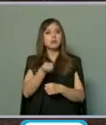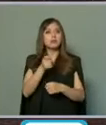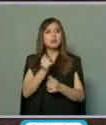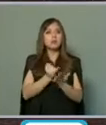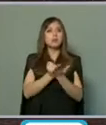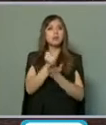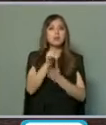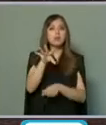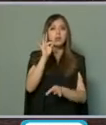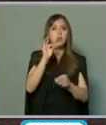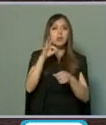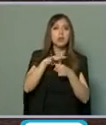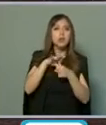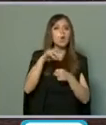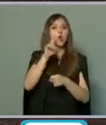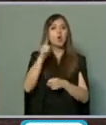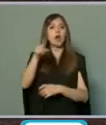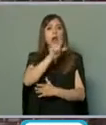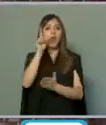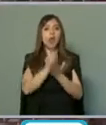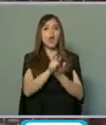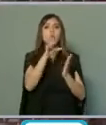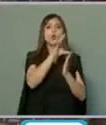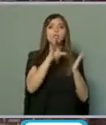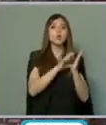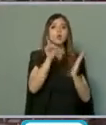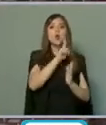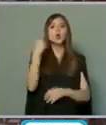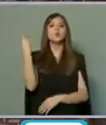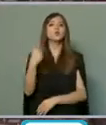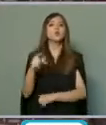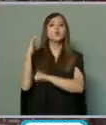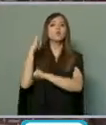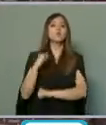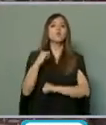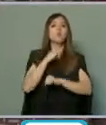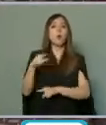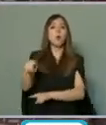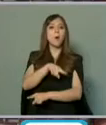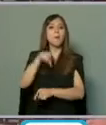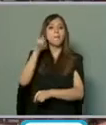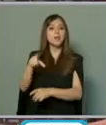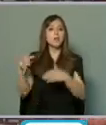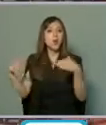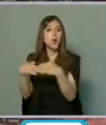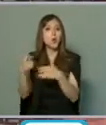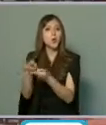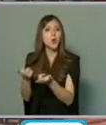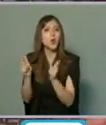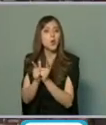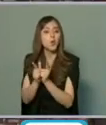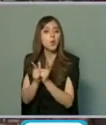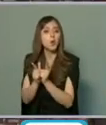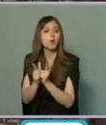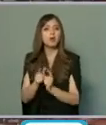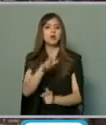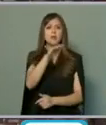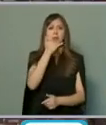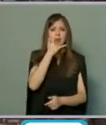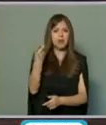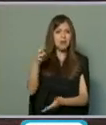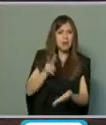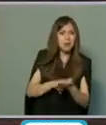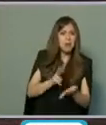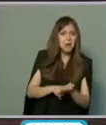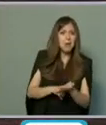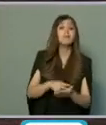a la Constitución, ellos deciden convocar y renovar ciertos cargos al interior de ellos. ¿Y eso se vale? Se vale siempre y